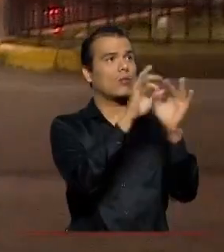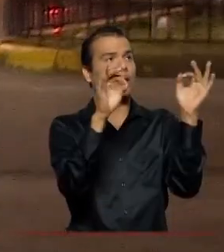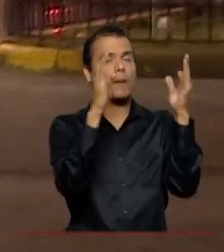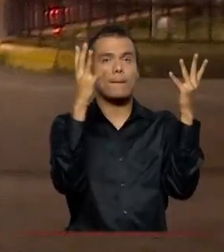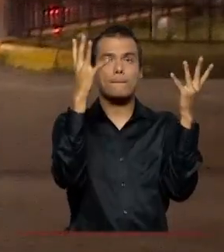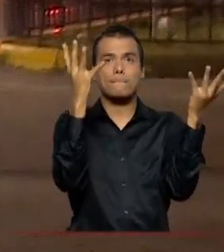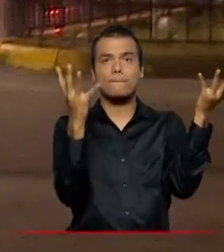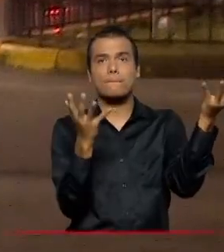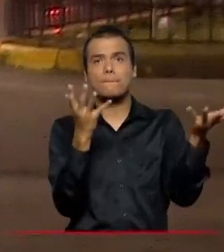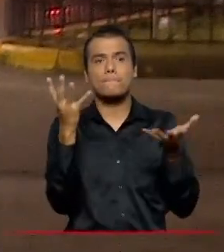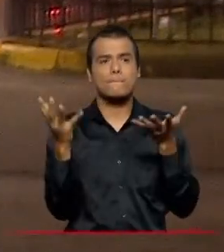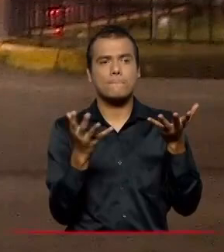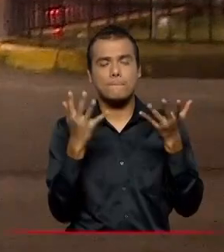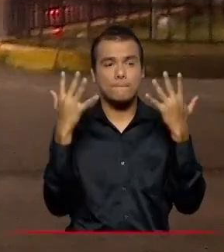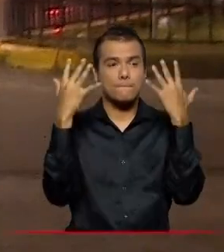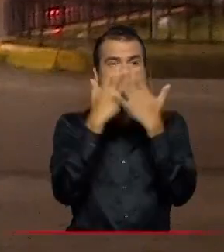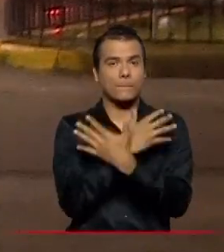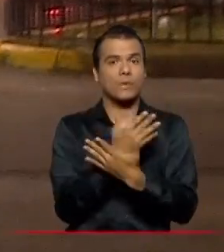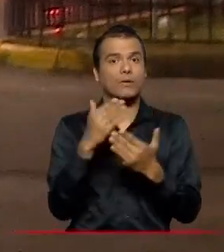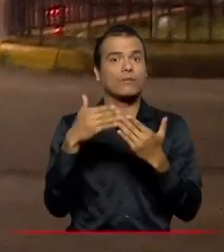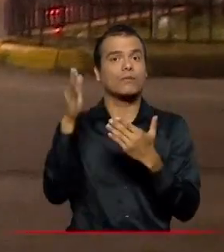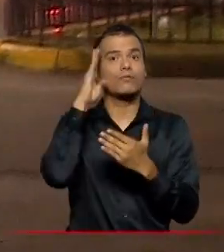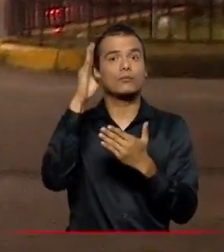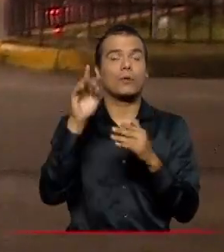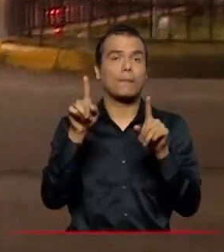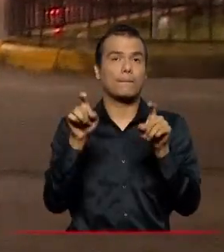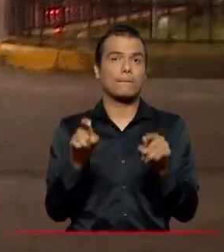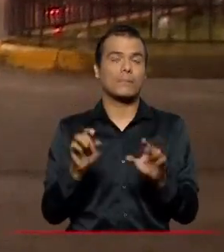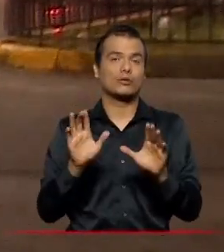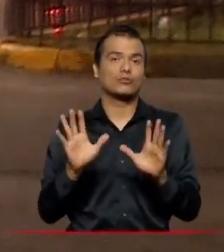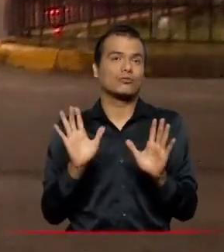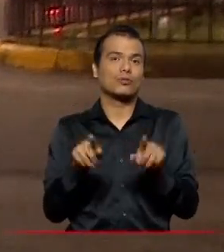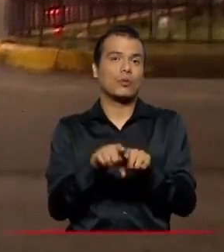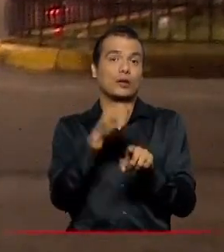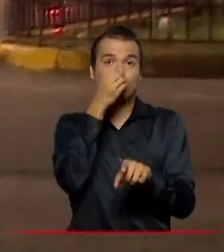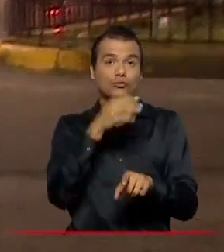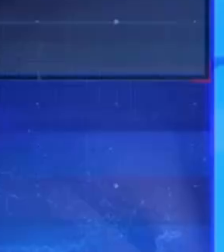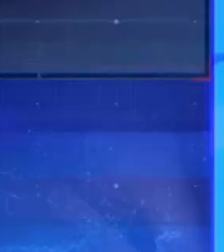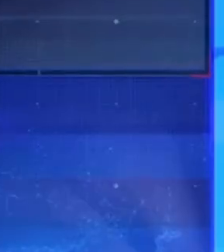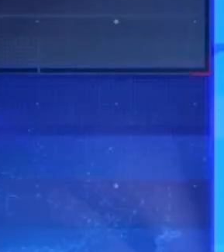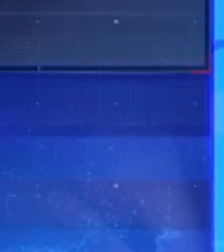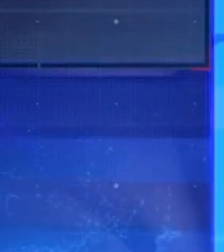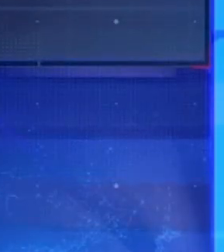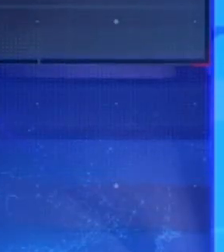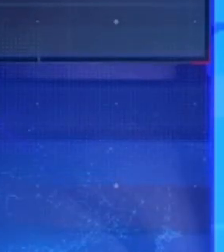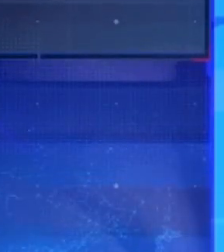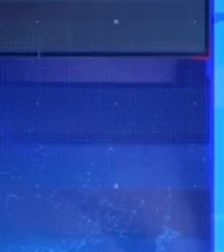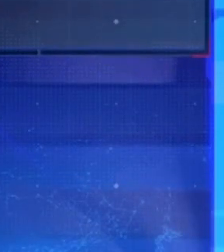Desde el sur de Cali, informó Germán Hidárraga para Telepacífico Noticias, la región todos los días.